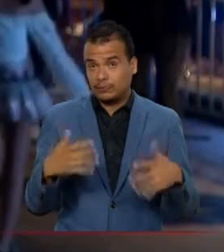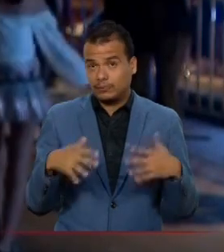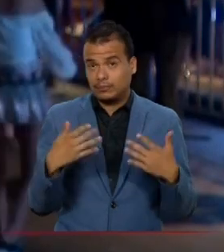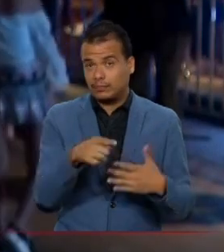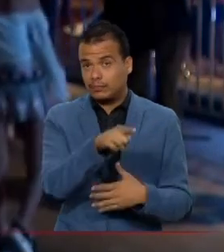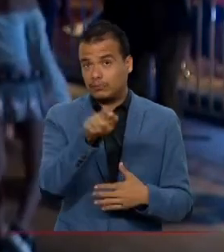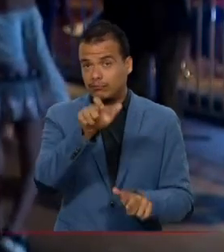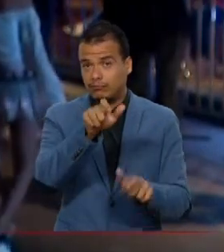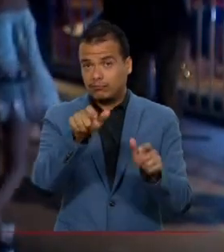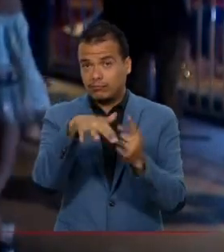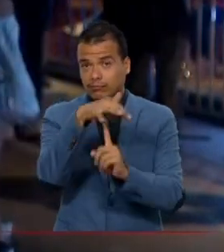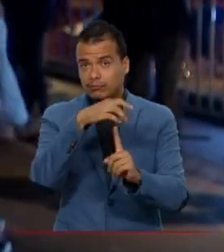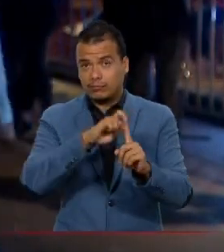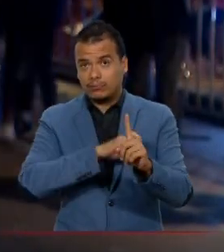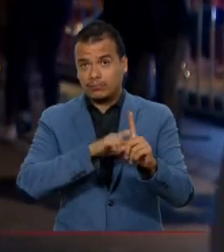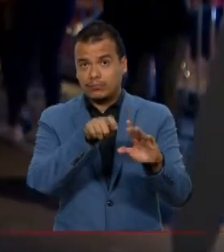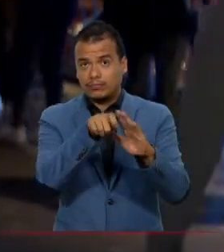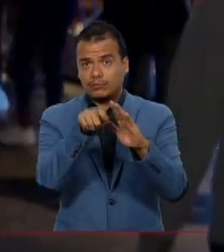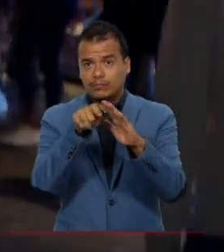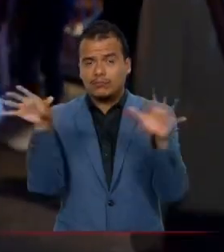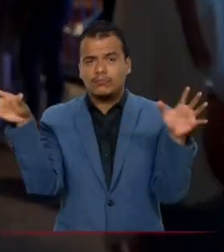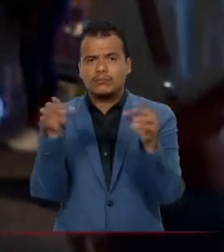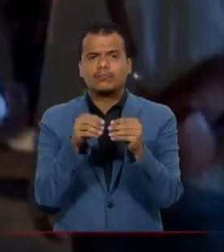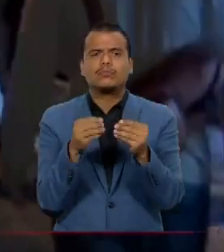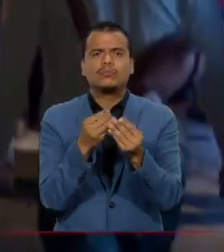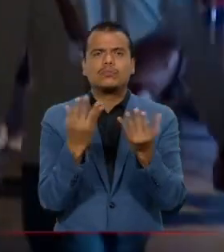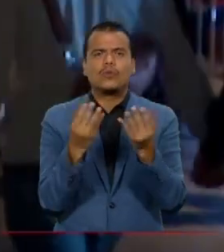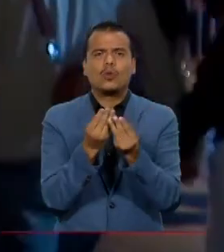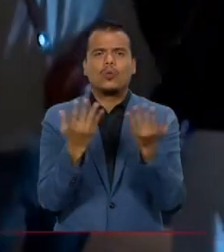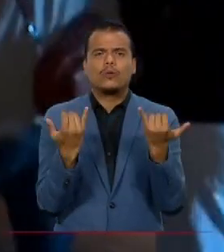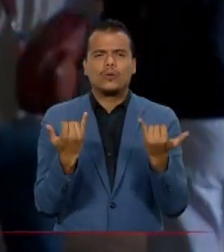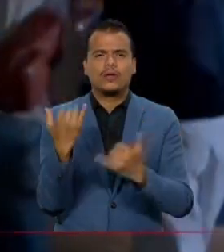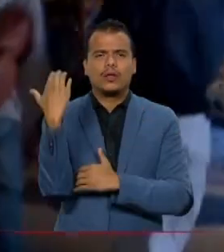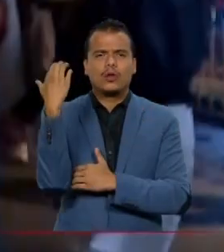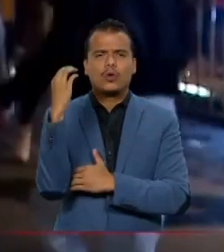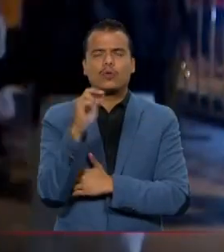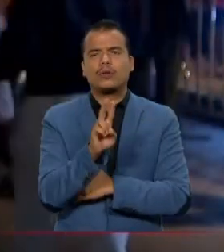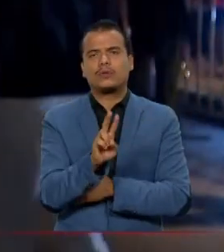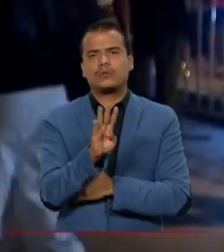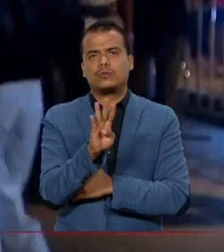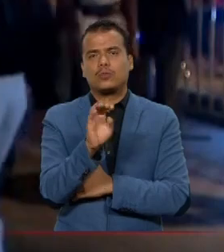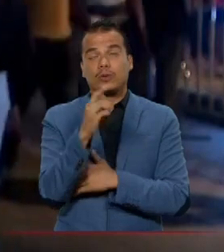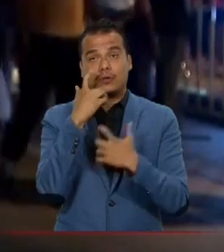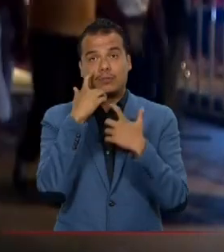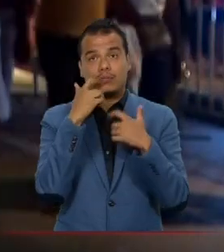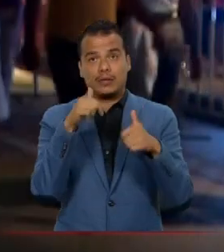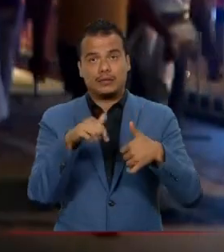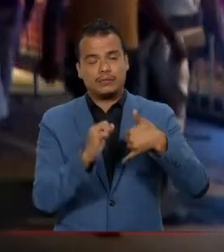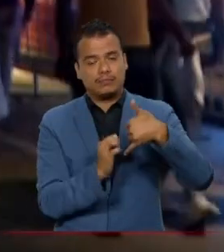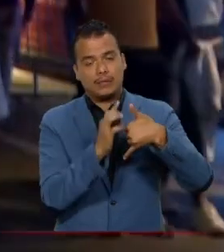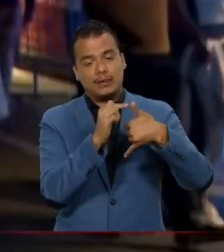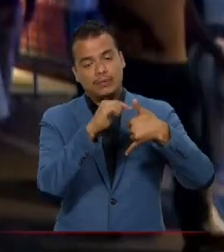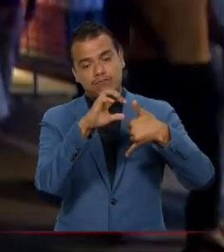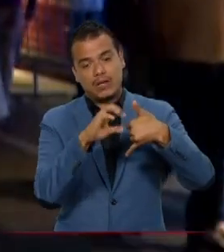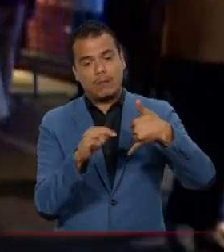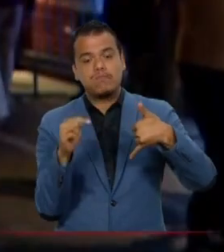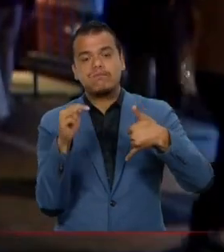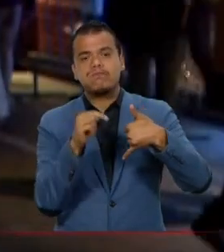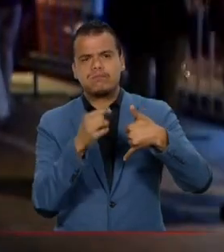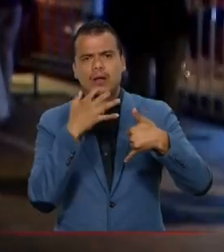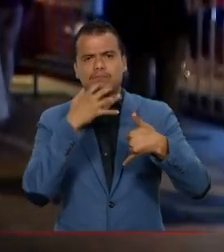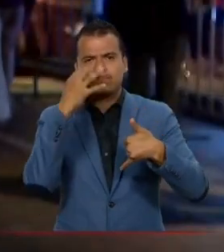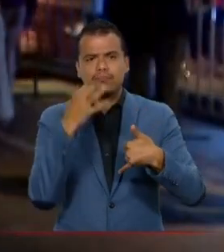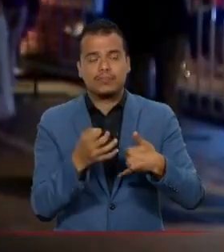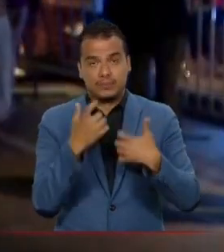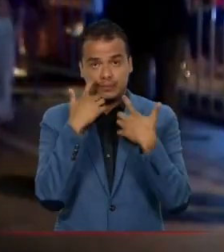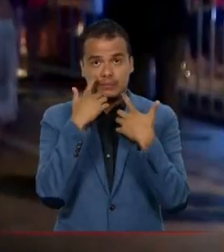Colombia. Preocupa también que el mayor número de casos se ha registrado en el suroccidente colombiano, aquí en el Pacífico colombiano. Al mismo tiempo, la ONU